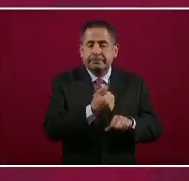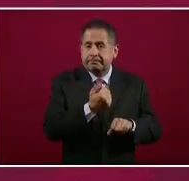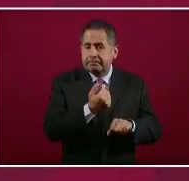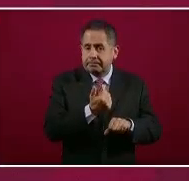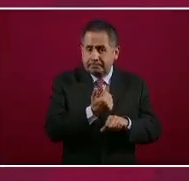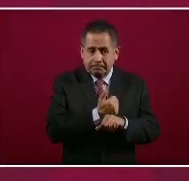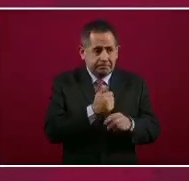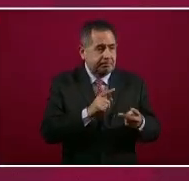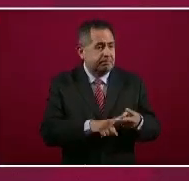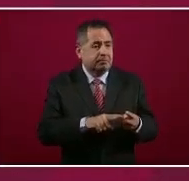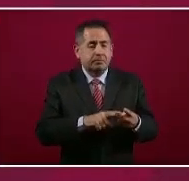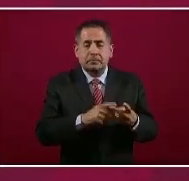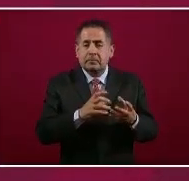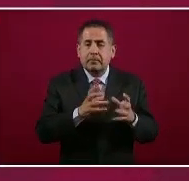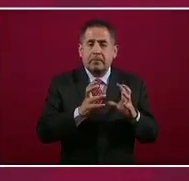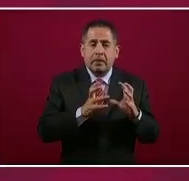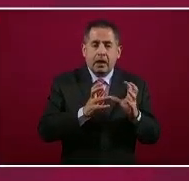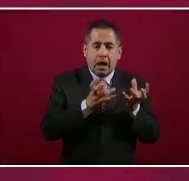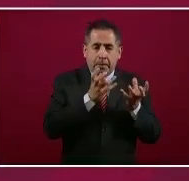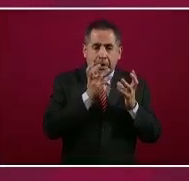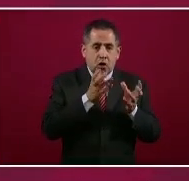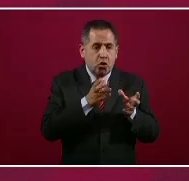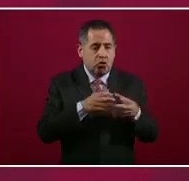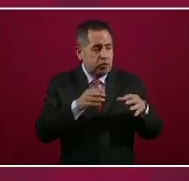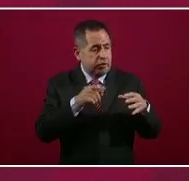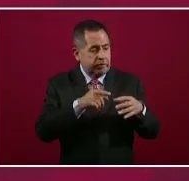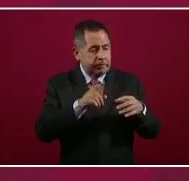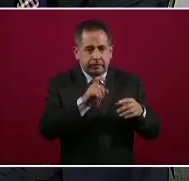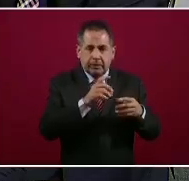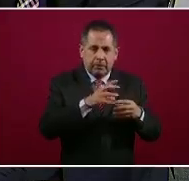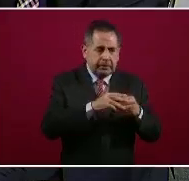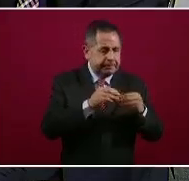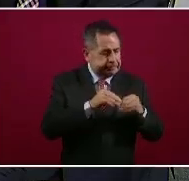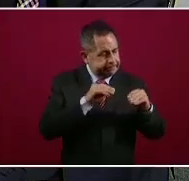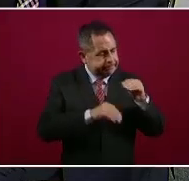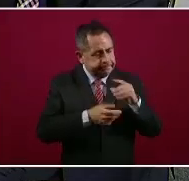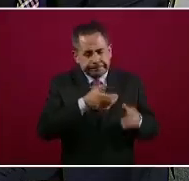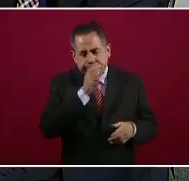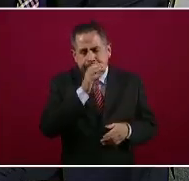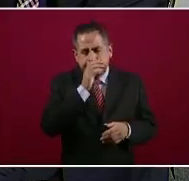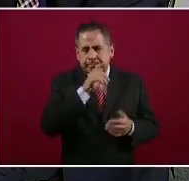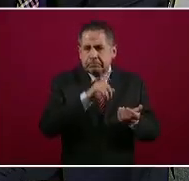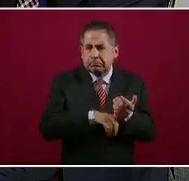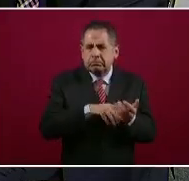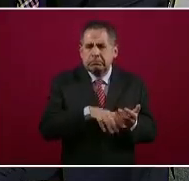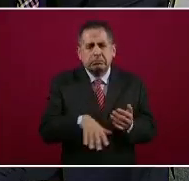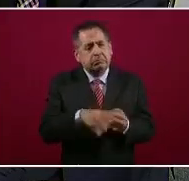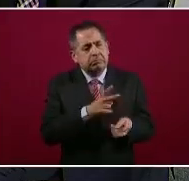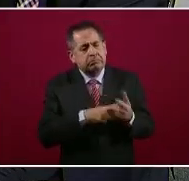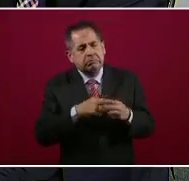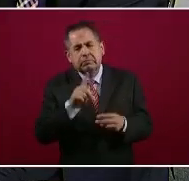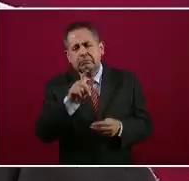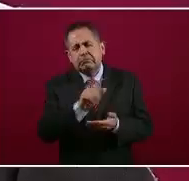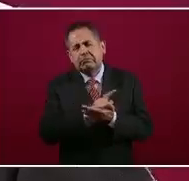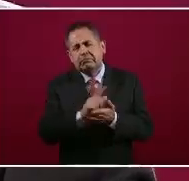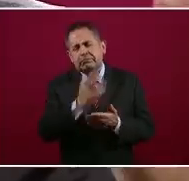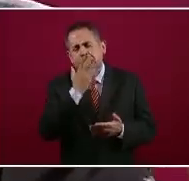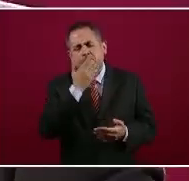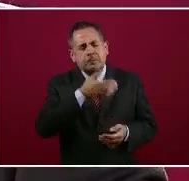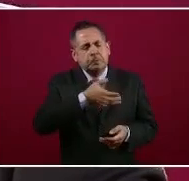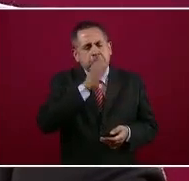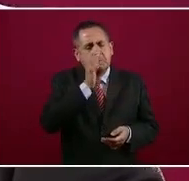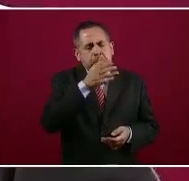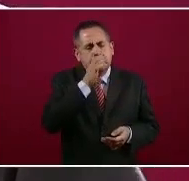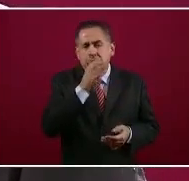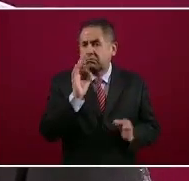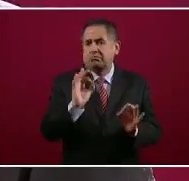en agua de melón para ayudar también a los productores que siembran melón en la laguna fin esa